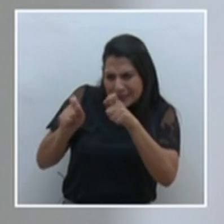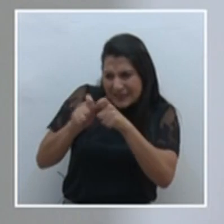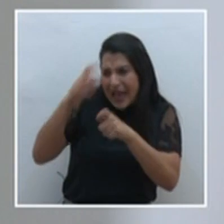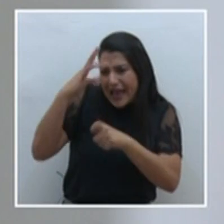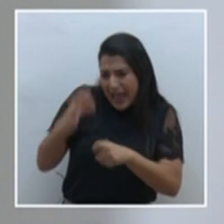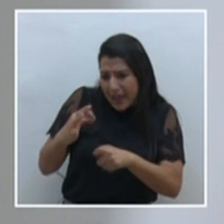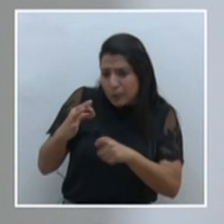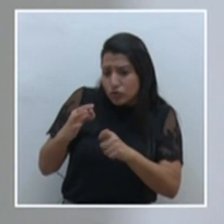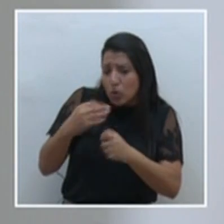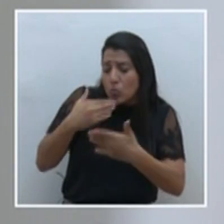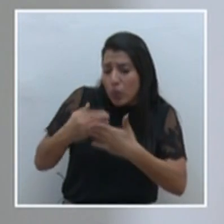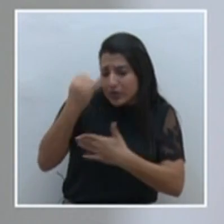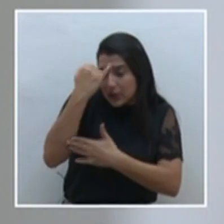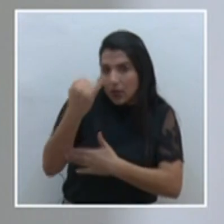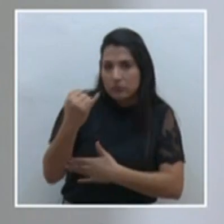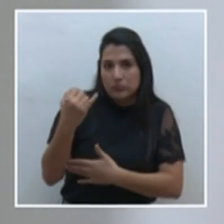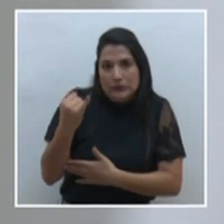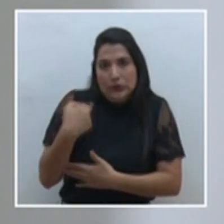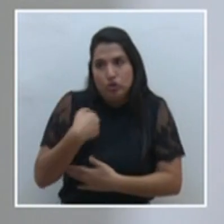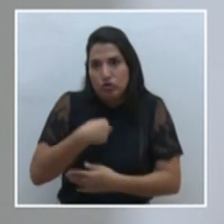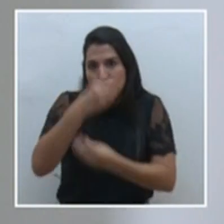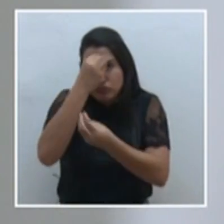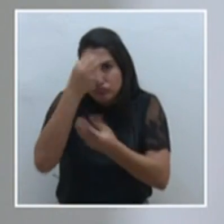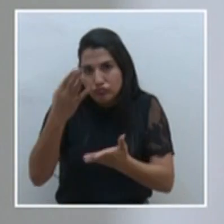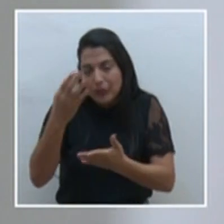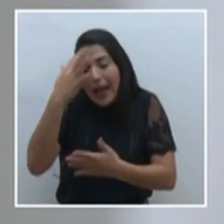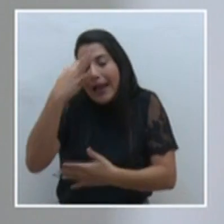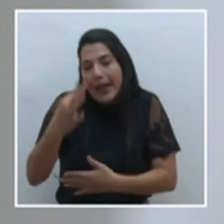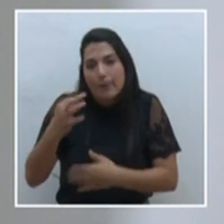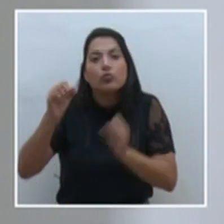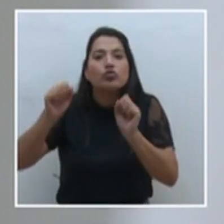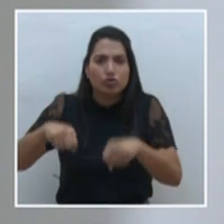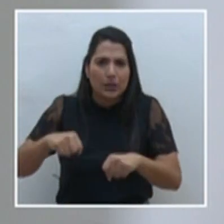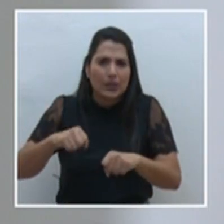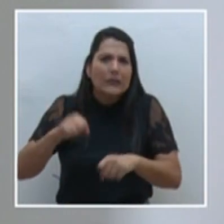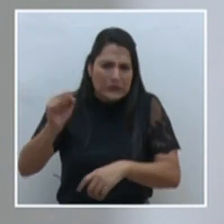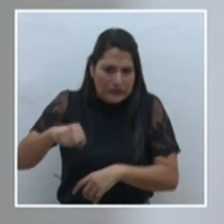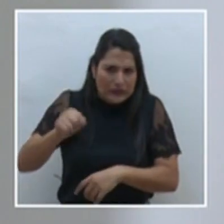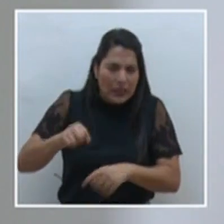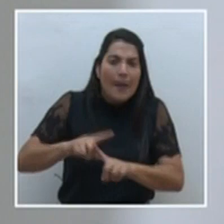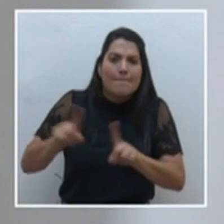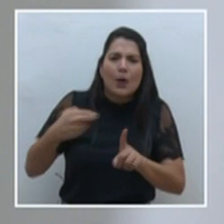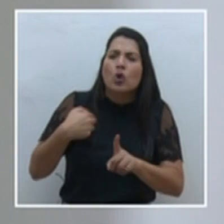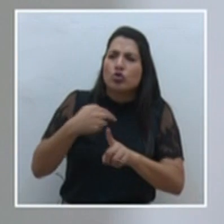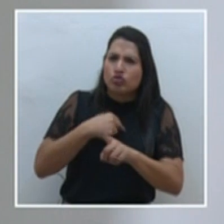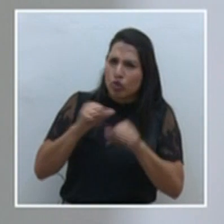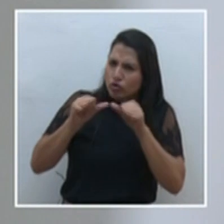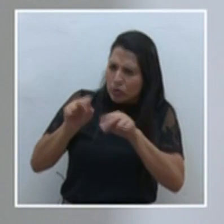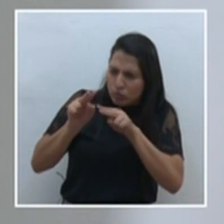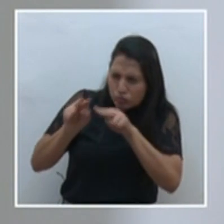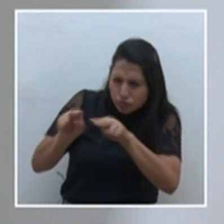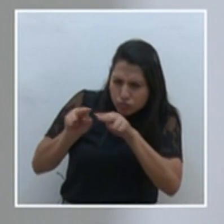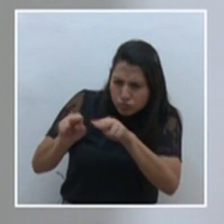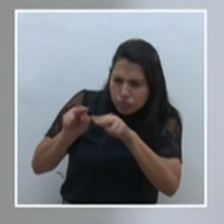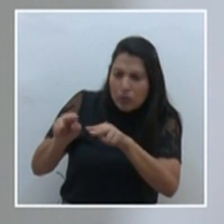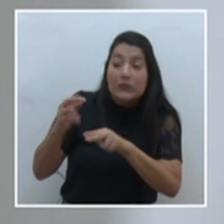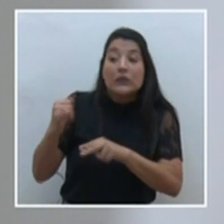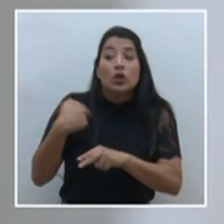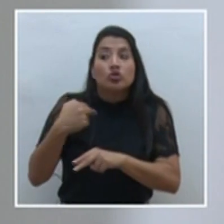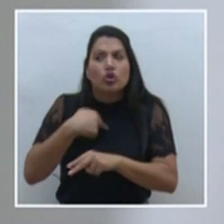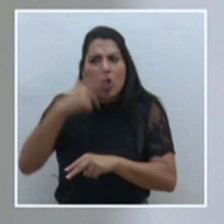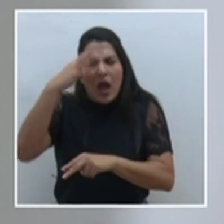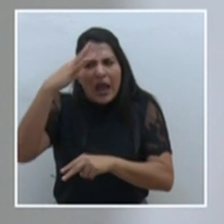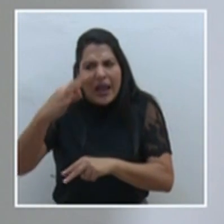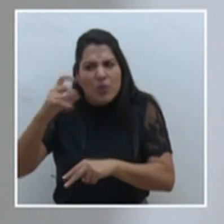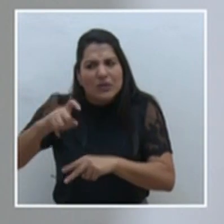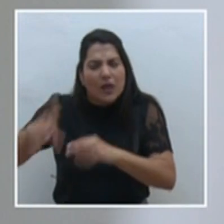consideramos que sí. Obviamente esto va eventualmente en un análisis continuo. Si vemos que hay necesidad de rápidamente avanzar hacia otros distritos